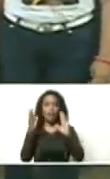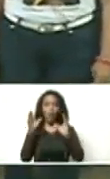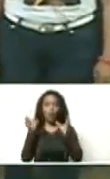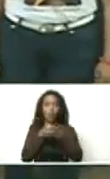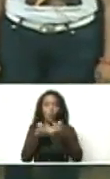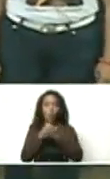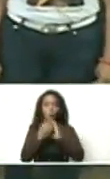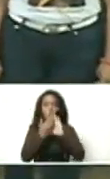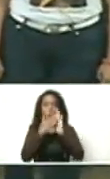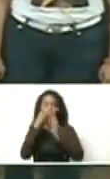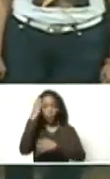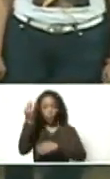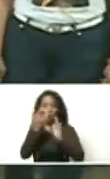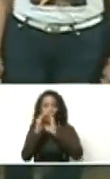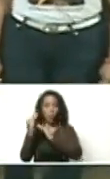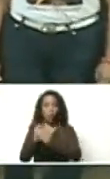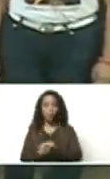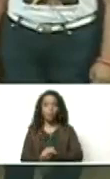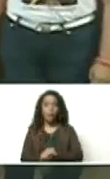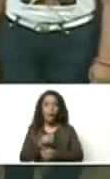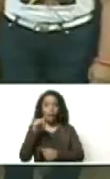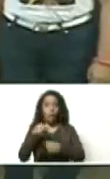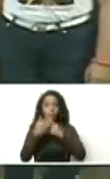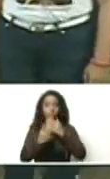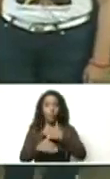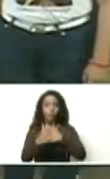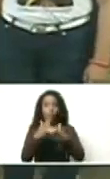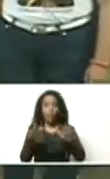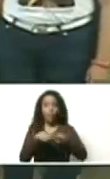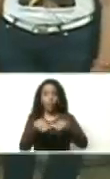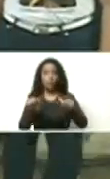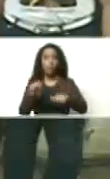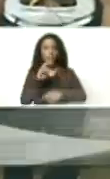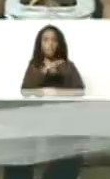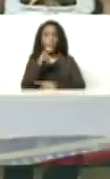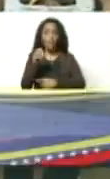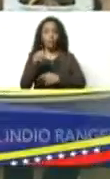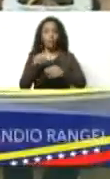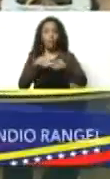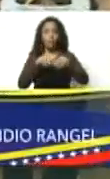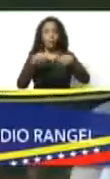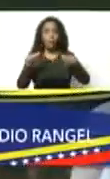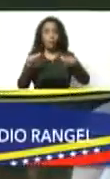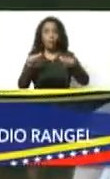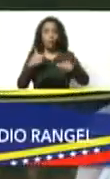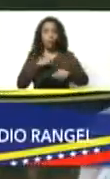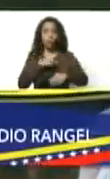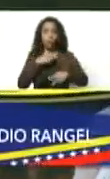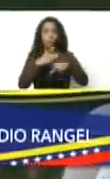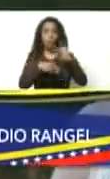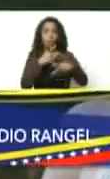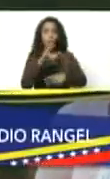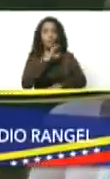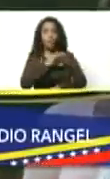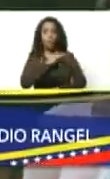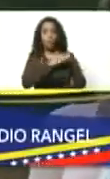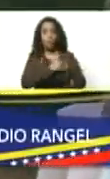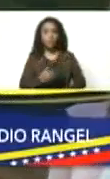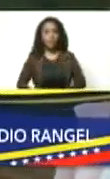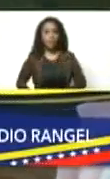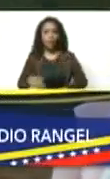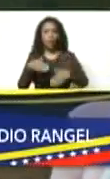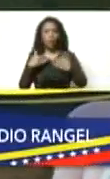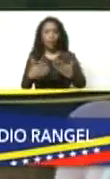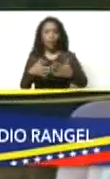comunales, que tienen una extensión de terreno de 20 hectáreas, donde producimos, mi señor presidente, lo que